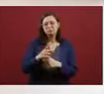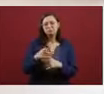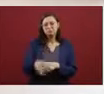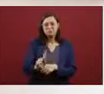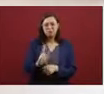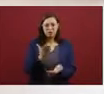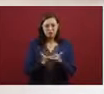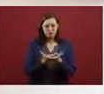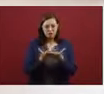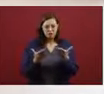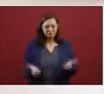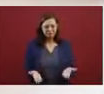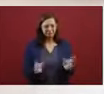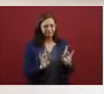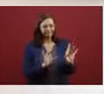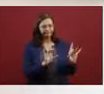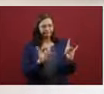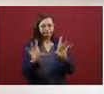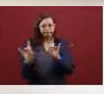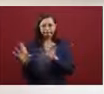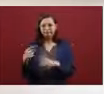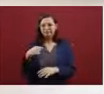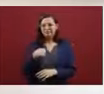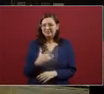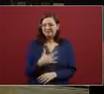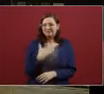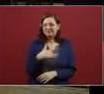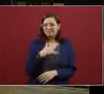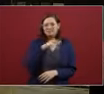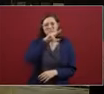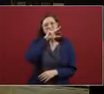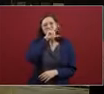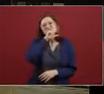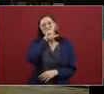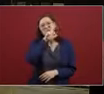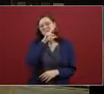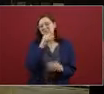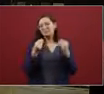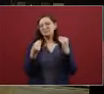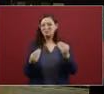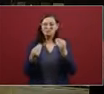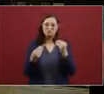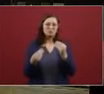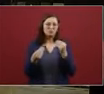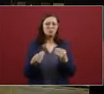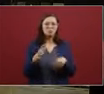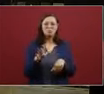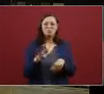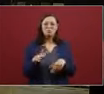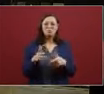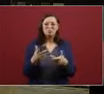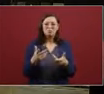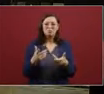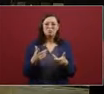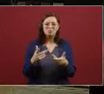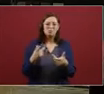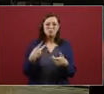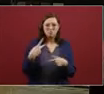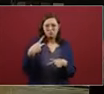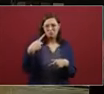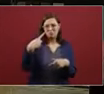presidente, me preocupa muchísimo la falta de sensibilidad y de empatía por parte de